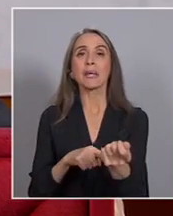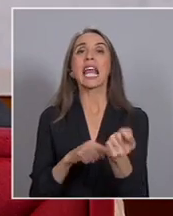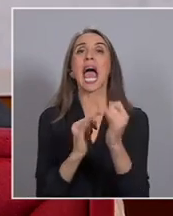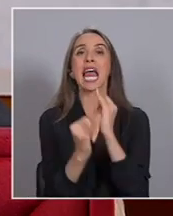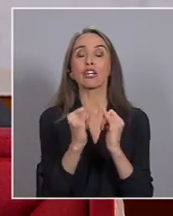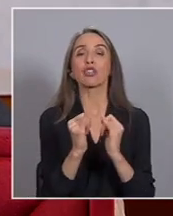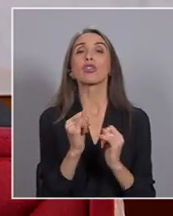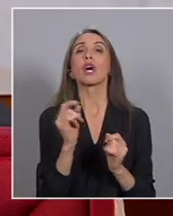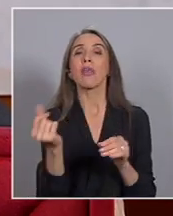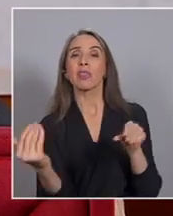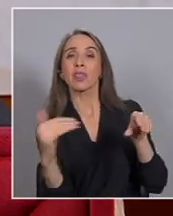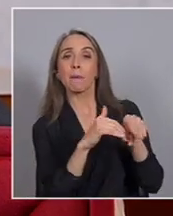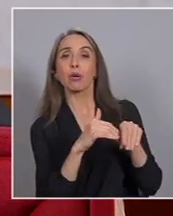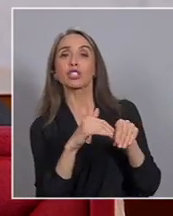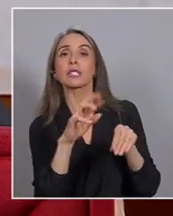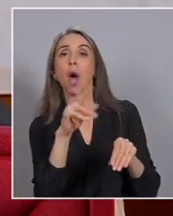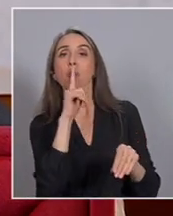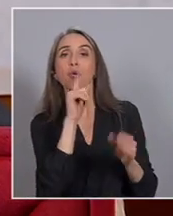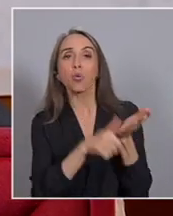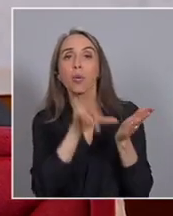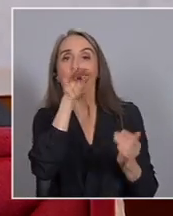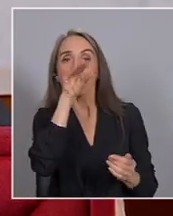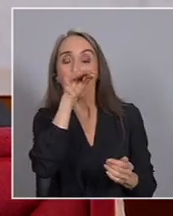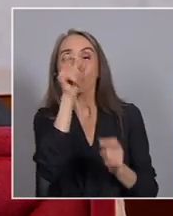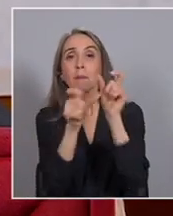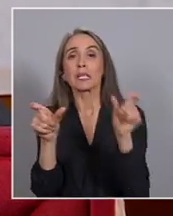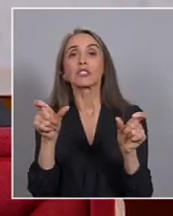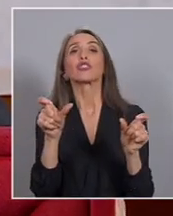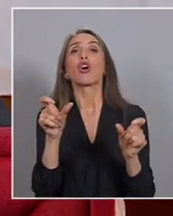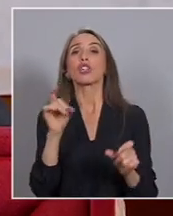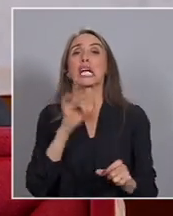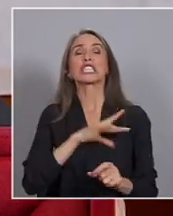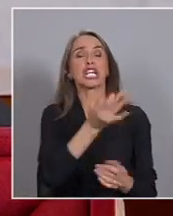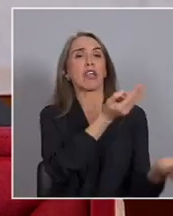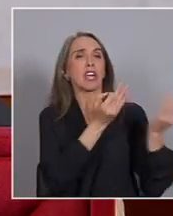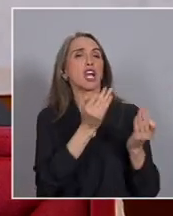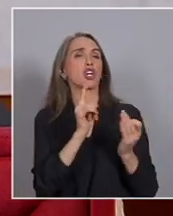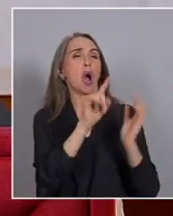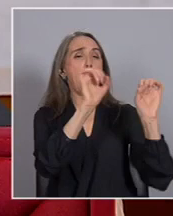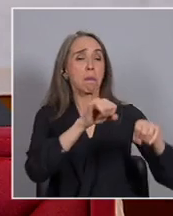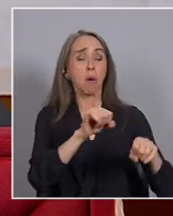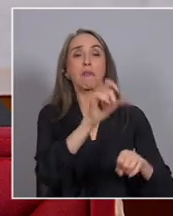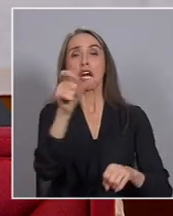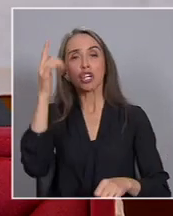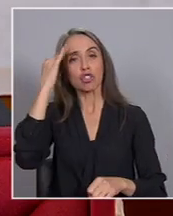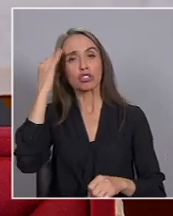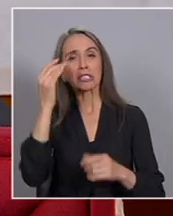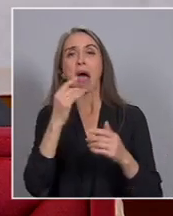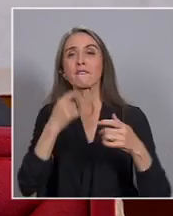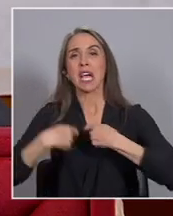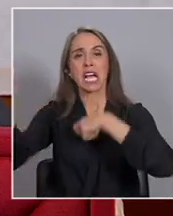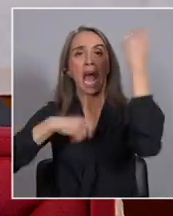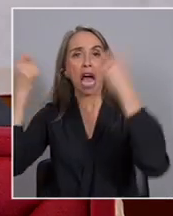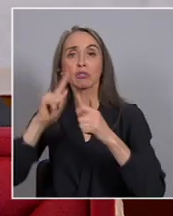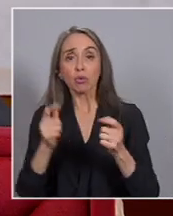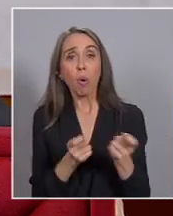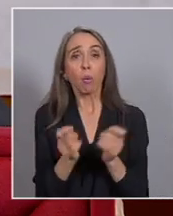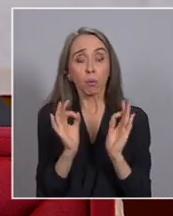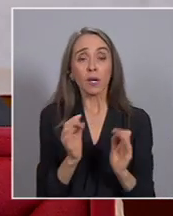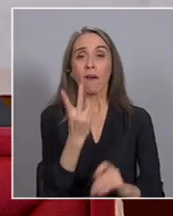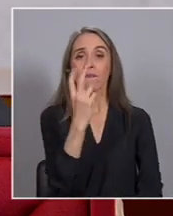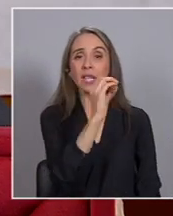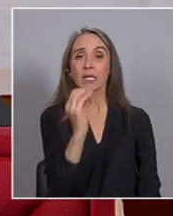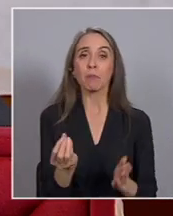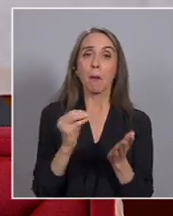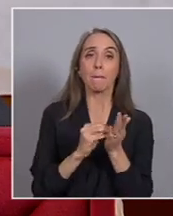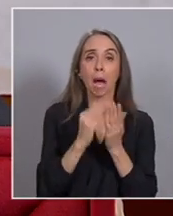compra de alimentos, que algunos nos dijeron que los chilenos no iban a saber ocupar y lo han utilizado con gran éxito. Aumentamos en un 20% el